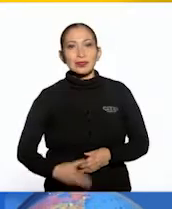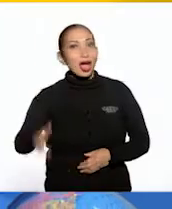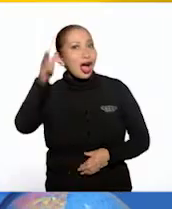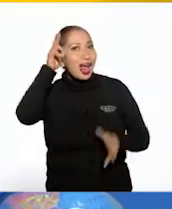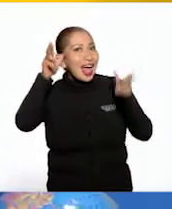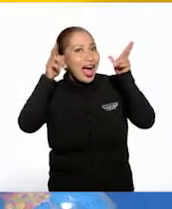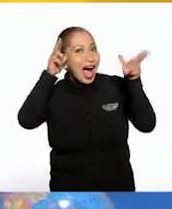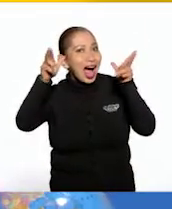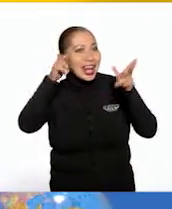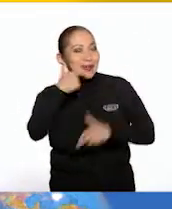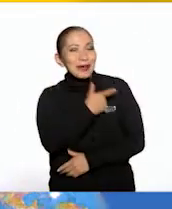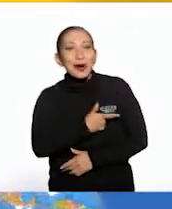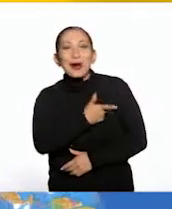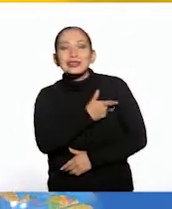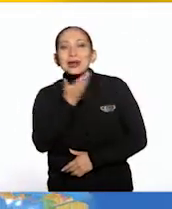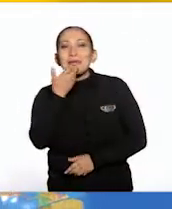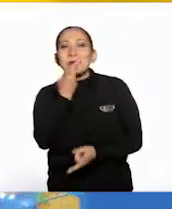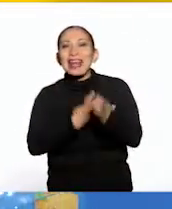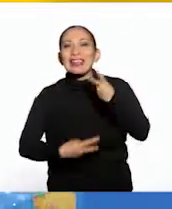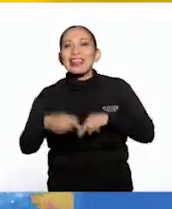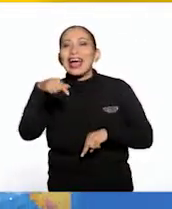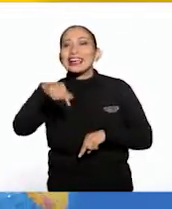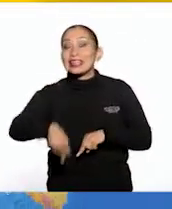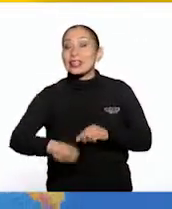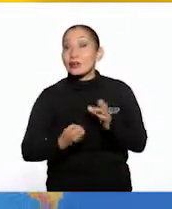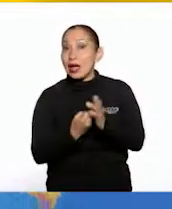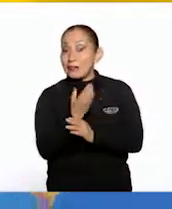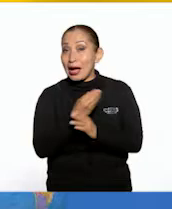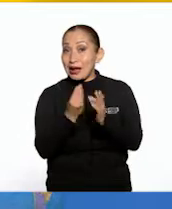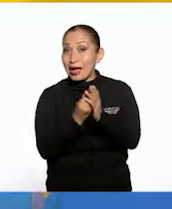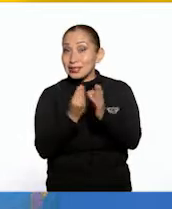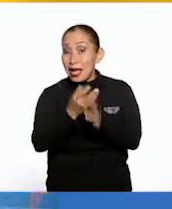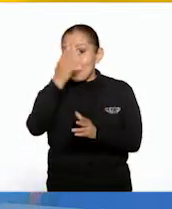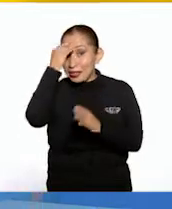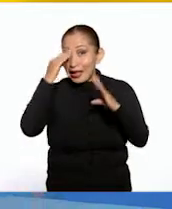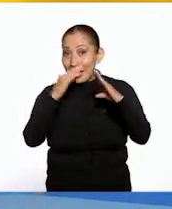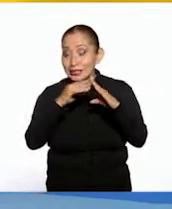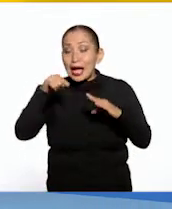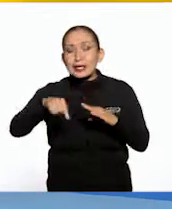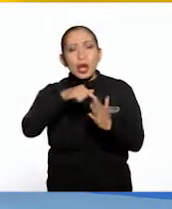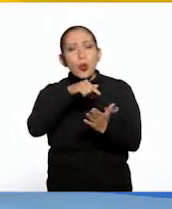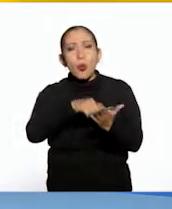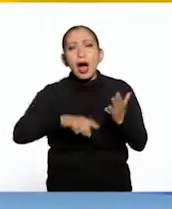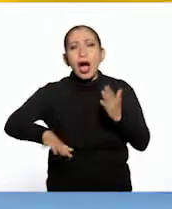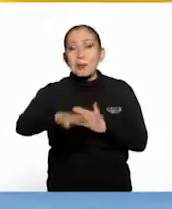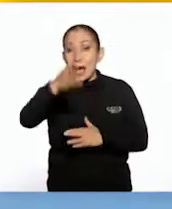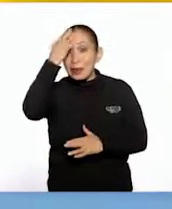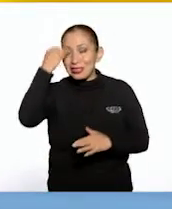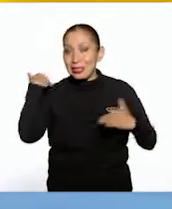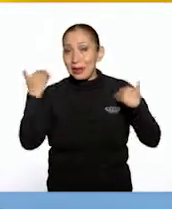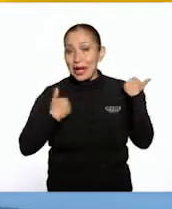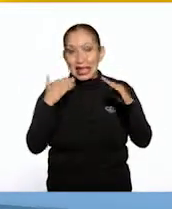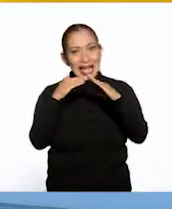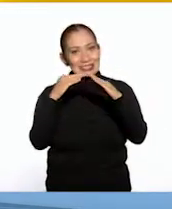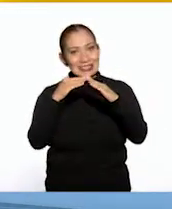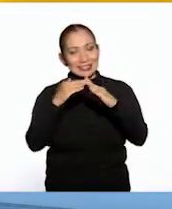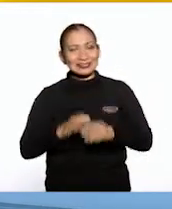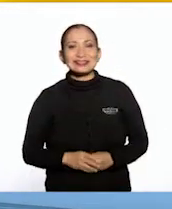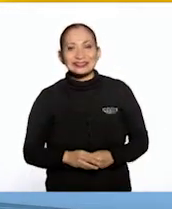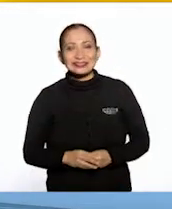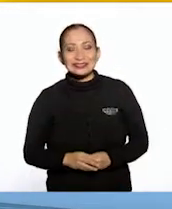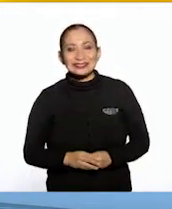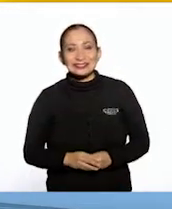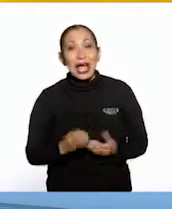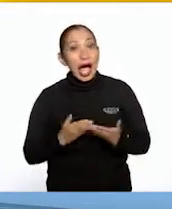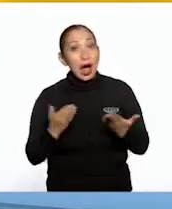Hola, hola. Es un gusto darles la bienvenida a un nuevo programa de Aprende en Casa, un espacio para aprender y divertirnos desde nuestros hogares.